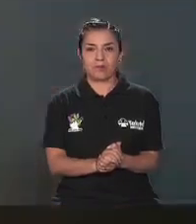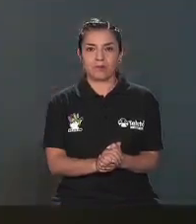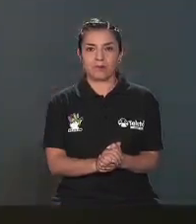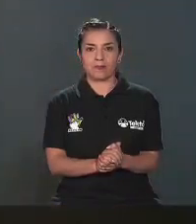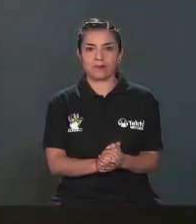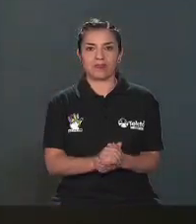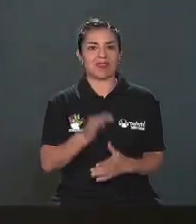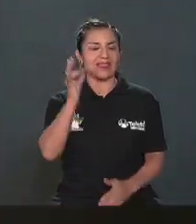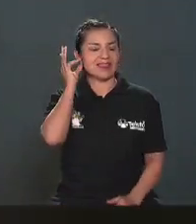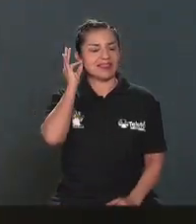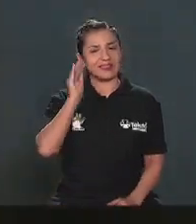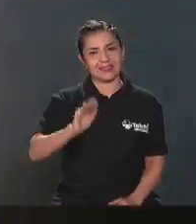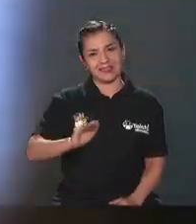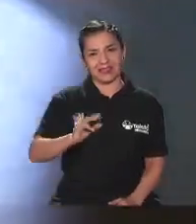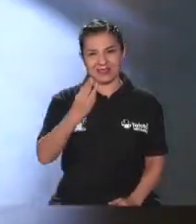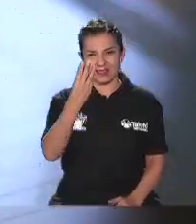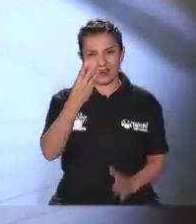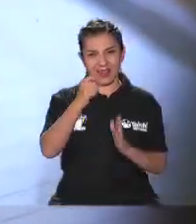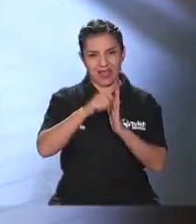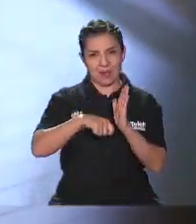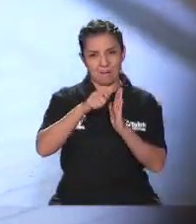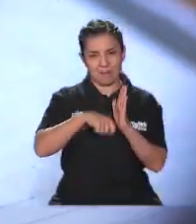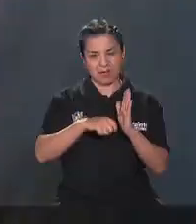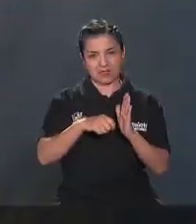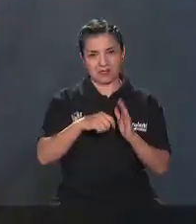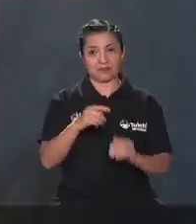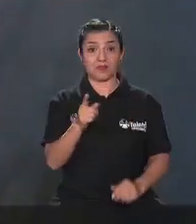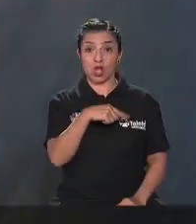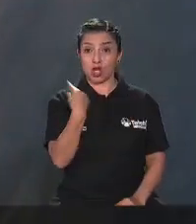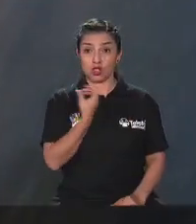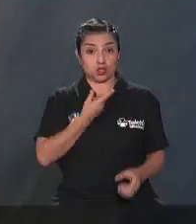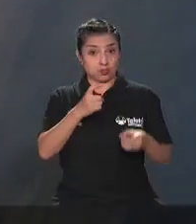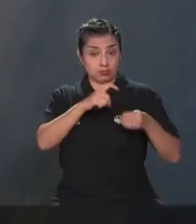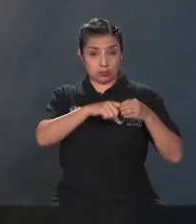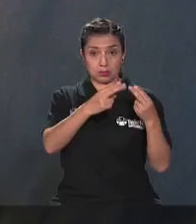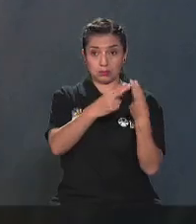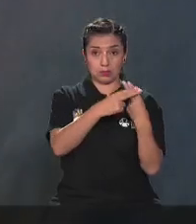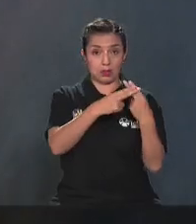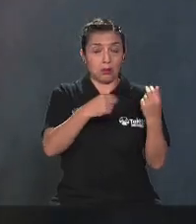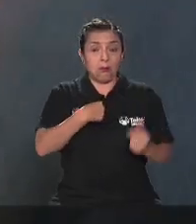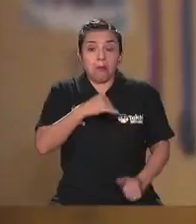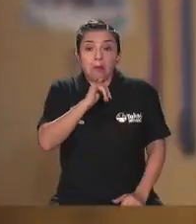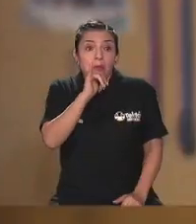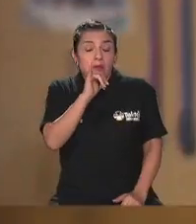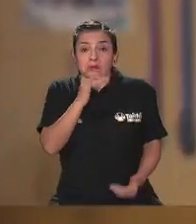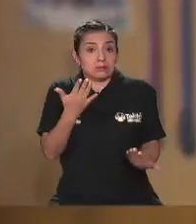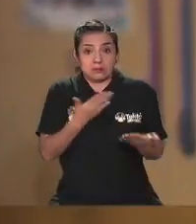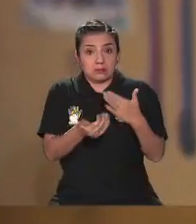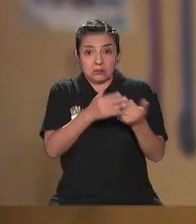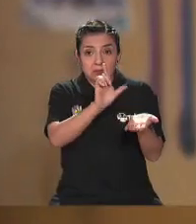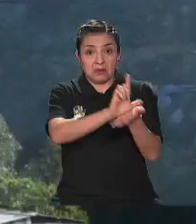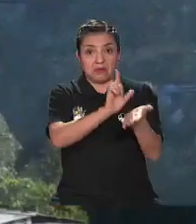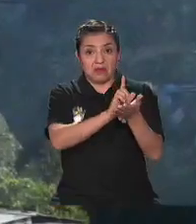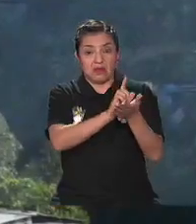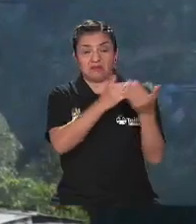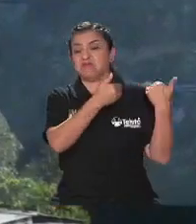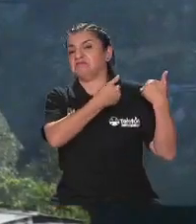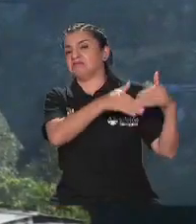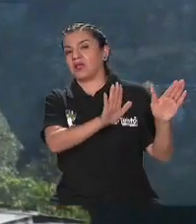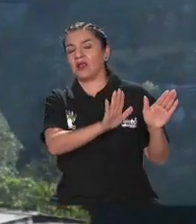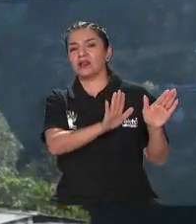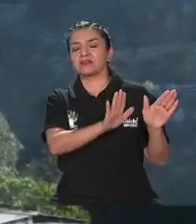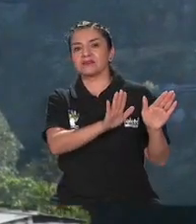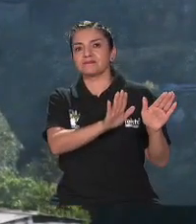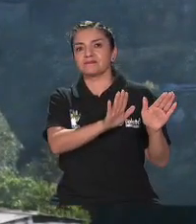Amelie tenía 3 meses. Nosotros no éramos creyentes de Teletón. Yo siendo porteño ni siquiera sabía dónde quedaba Teletón, porque no me interesaba.